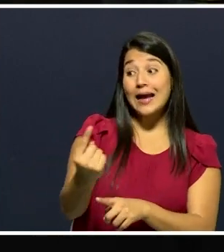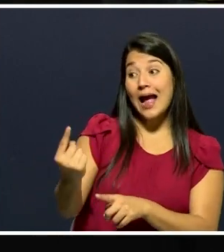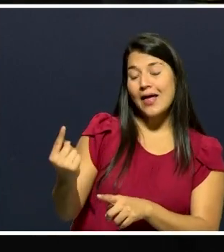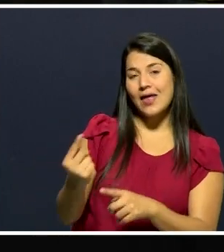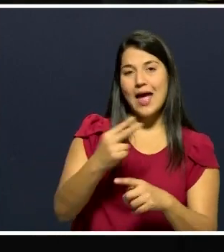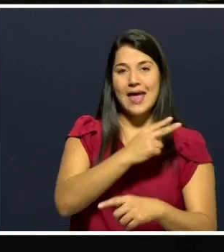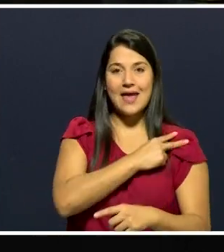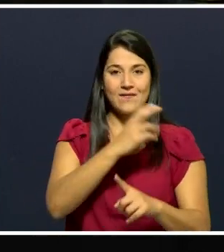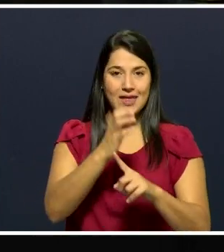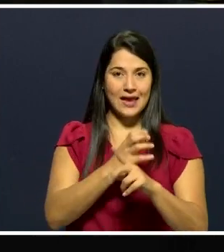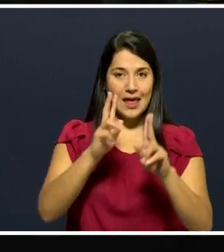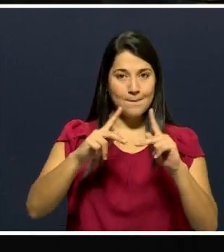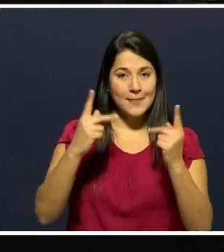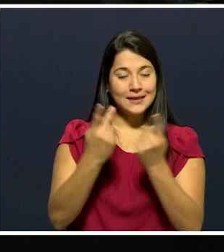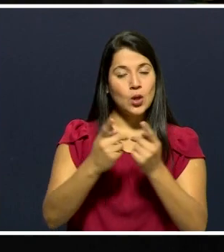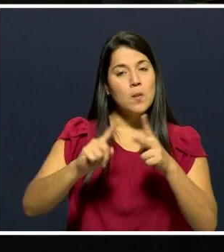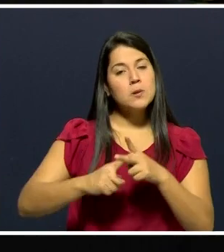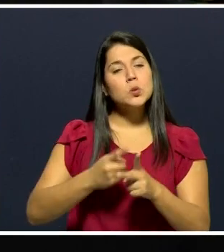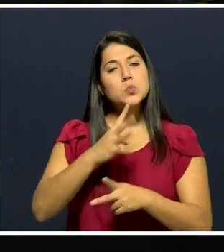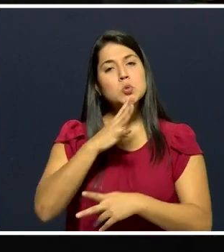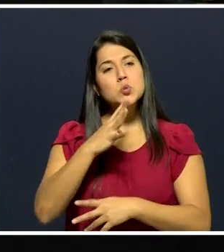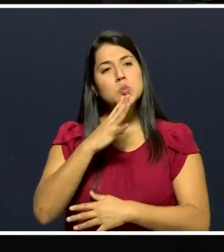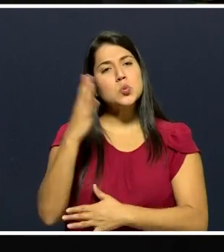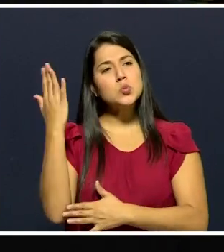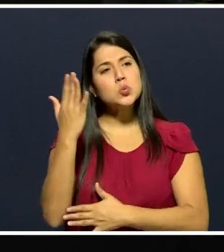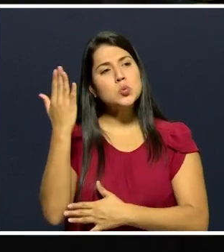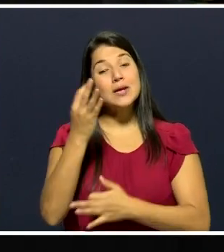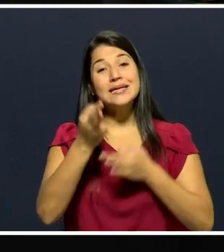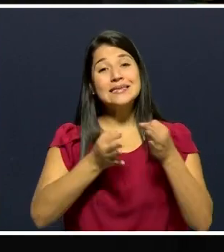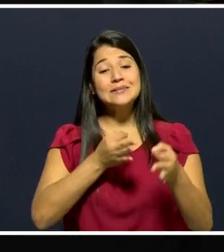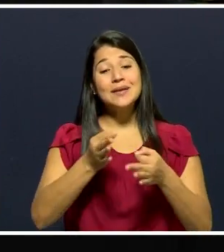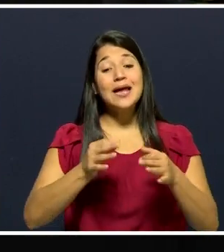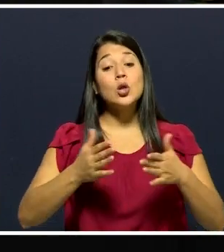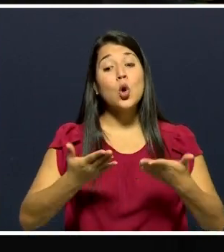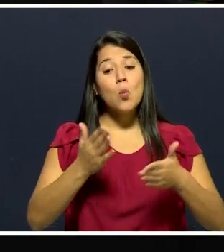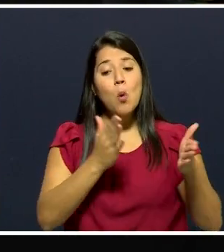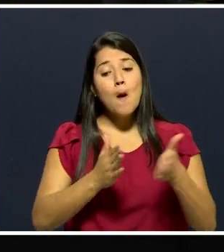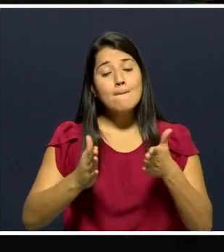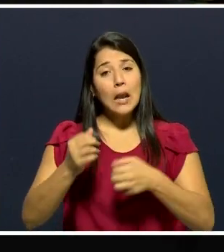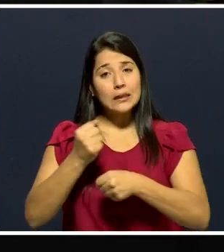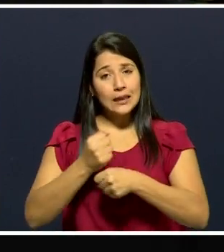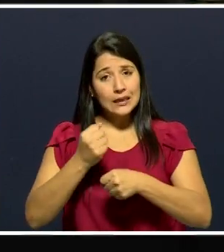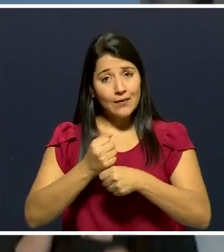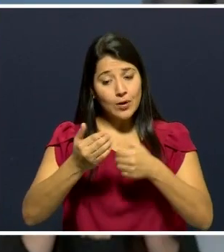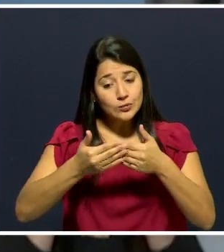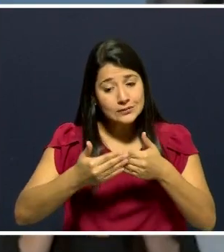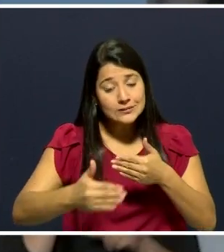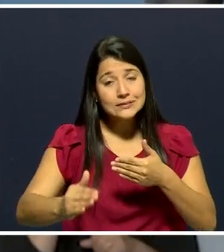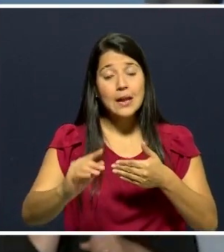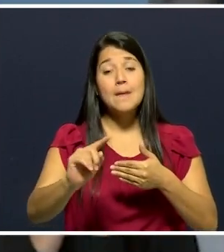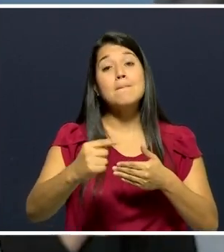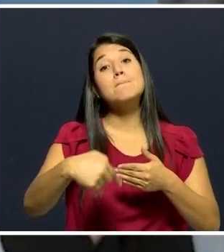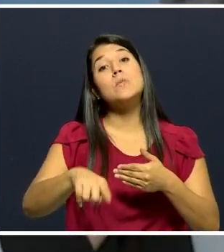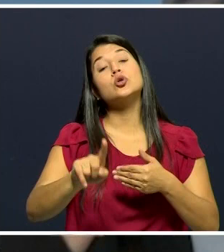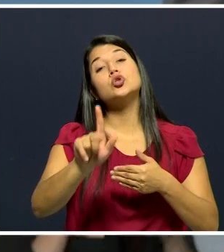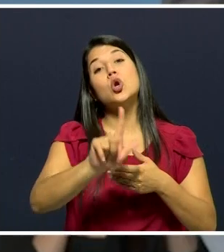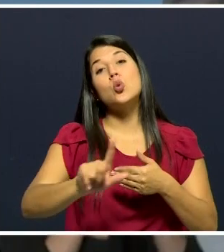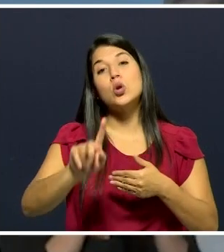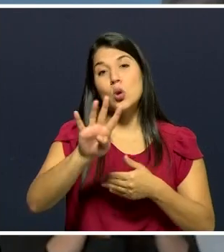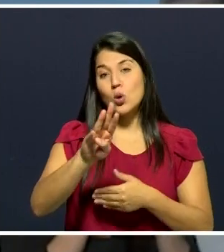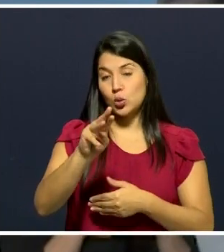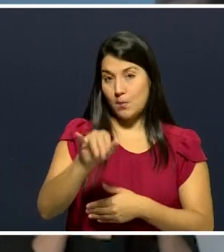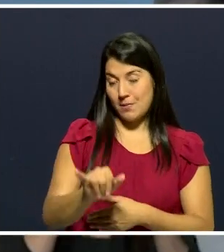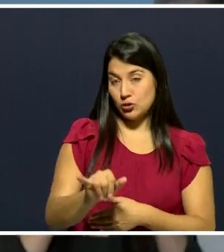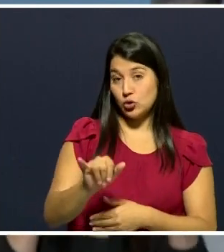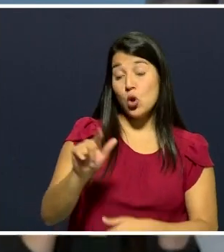de fracción rindieron su discurso detallando cuál será la hoja de ruta a partir del próximo lunes 4 de mayo. Luis Fernando